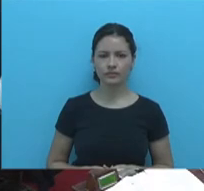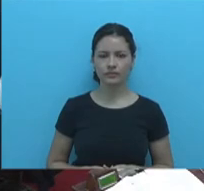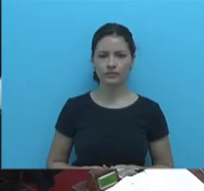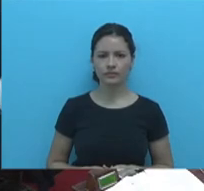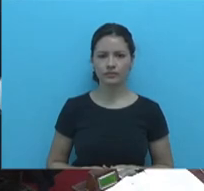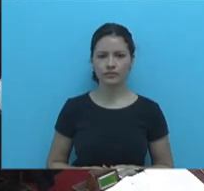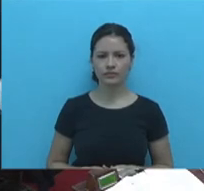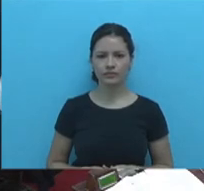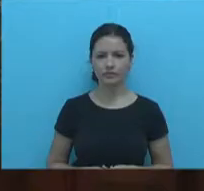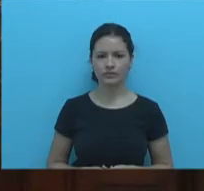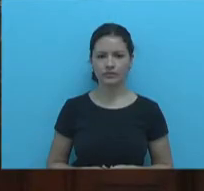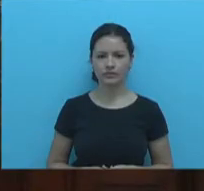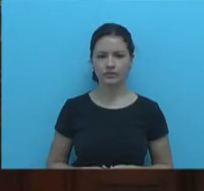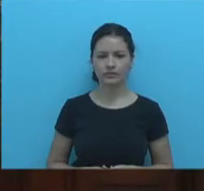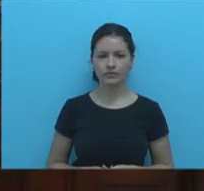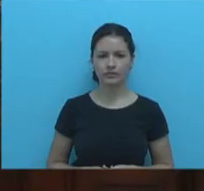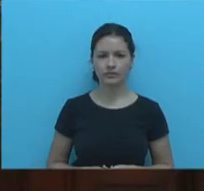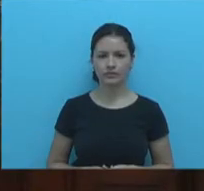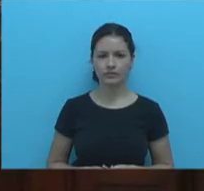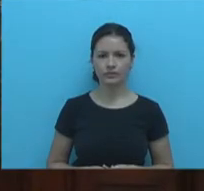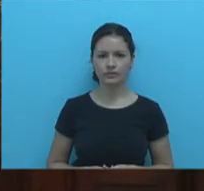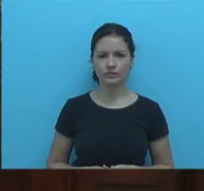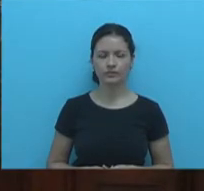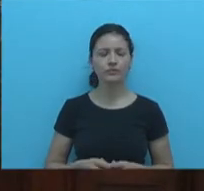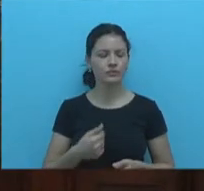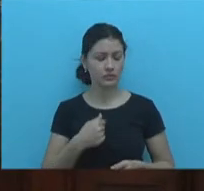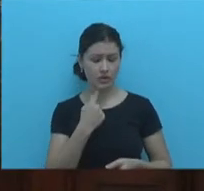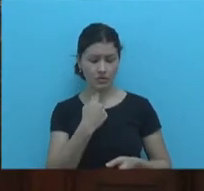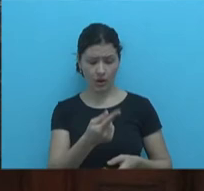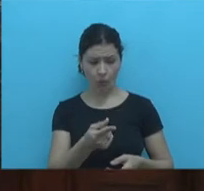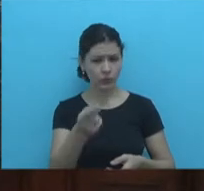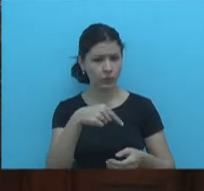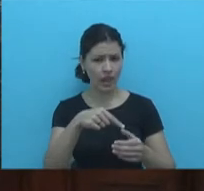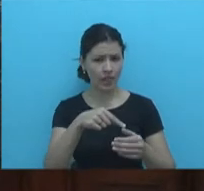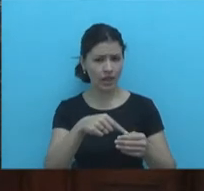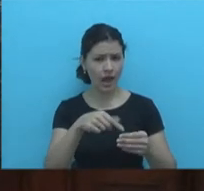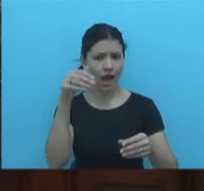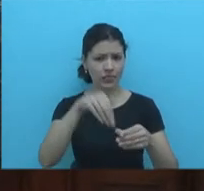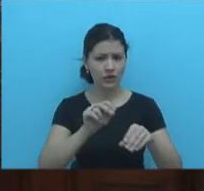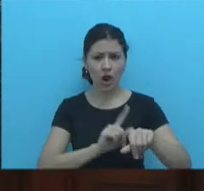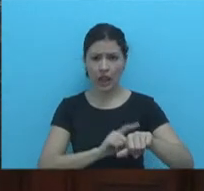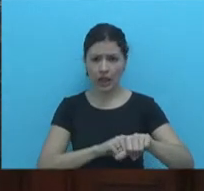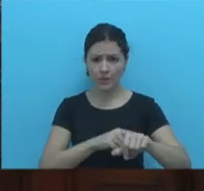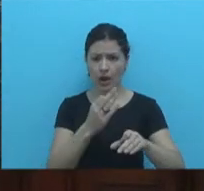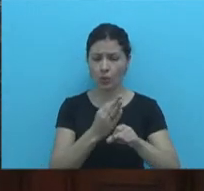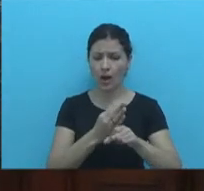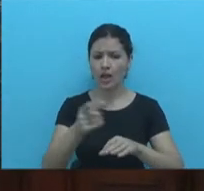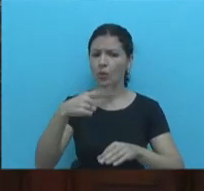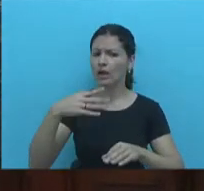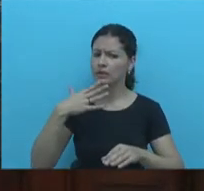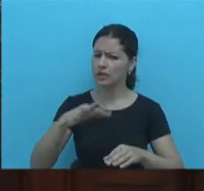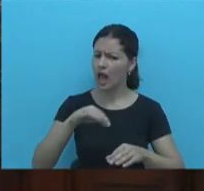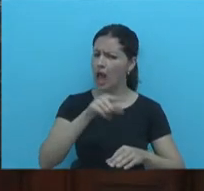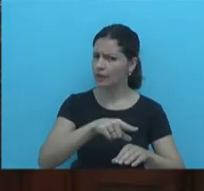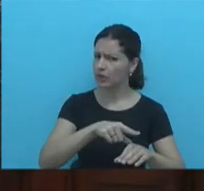Le pregunto, ¿cómo lo van a incluir en la currícula? ¿Ustedes entienden de que esto tiene que tener exámenes o es